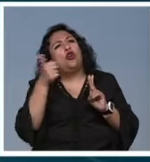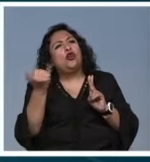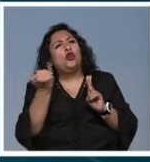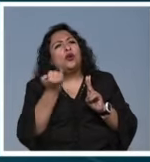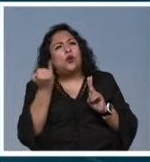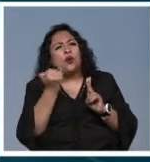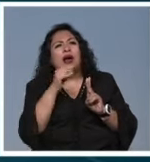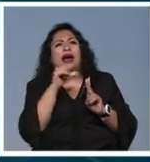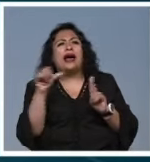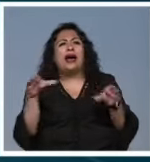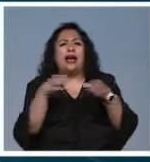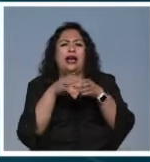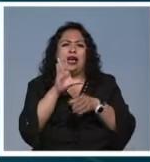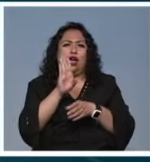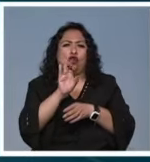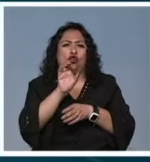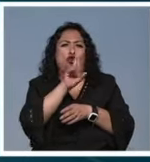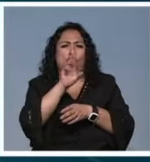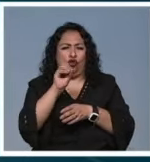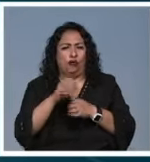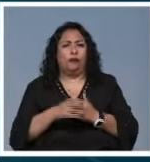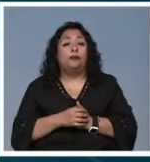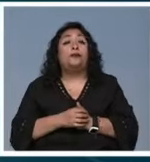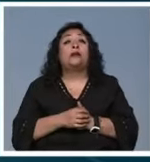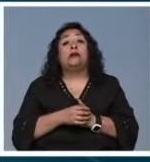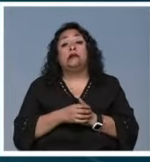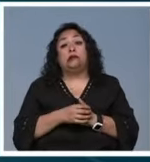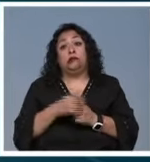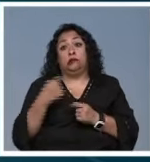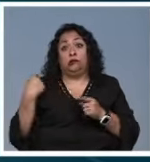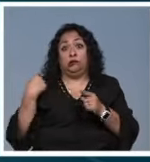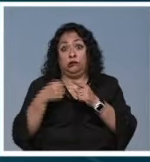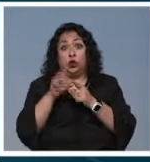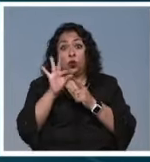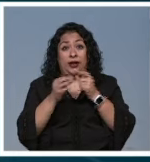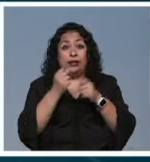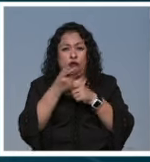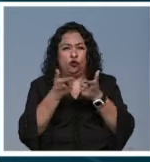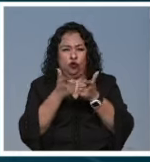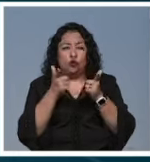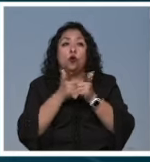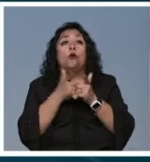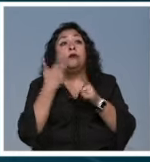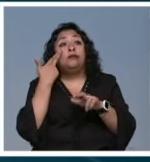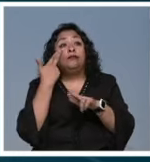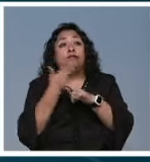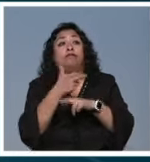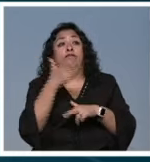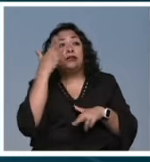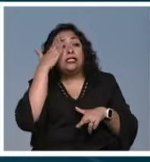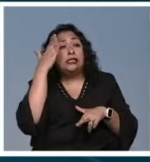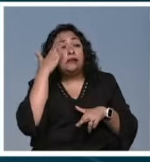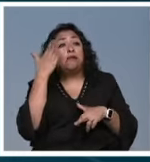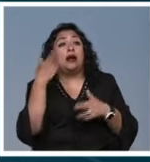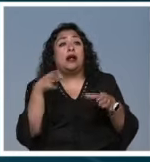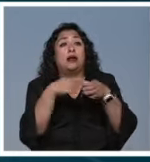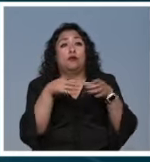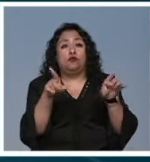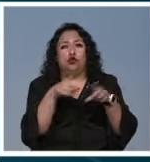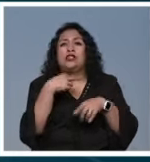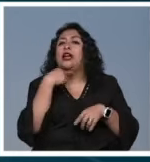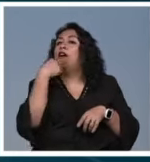fungir en el cuerpo coral. A lo largo de 40 años, la agrupación se ha ocupado de los principales géneros de la